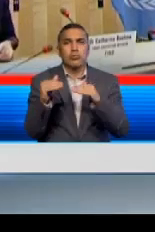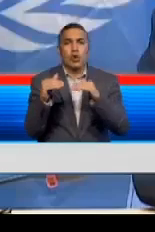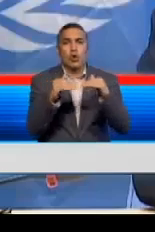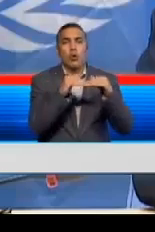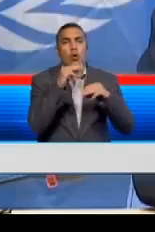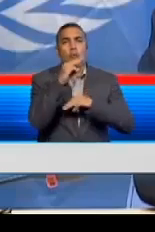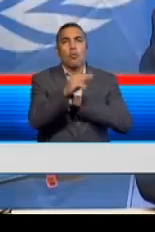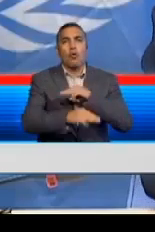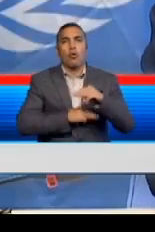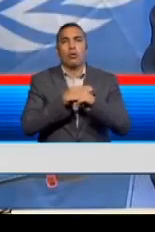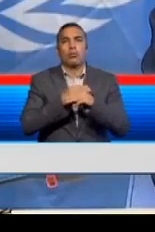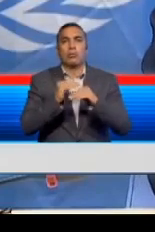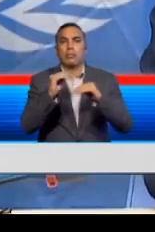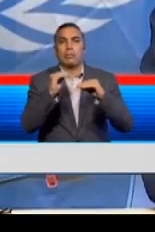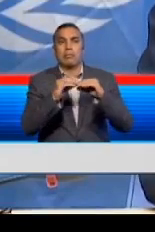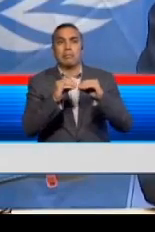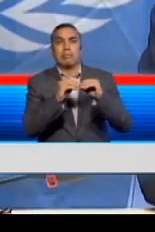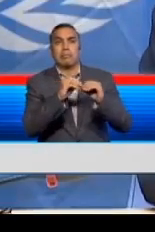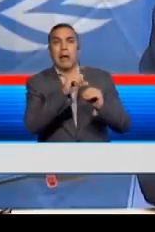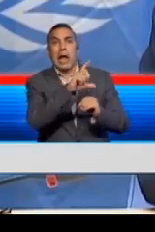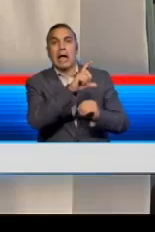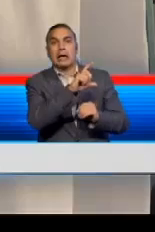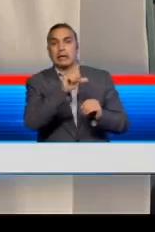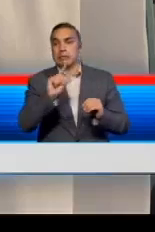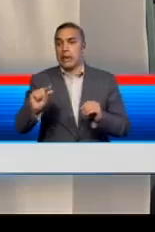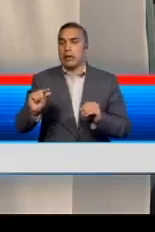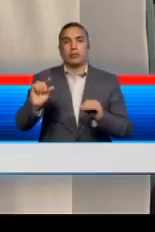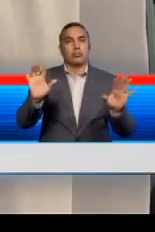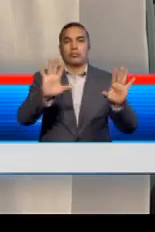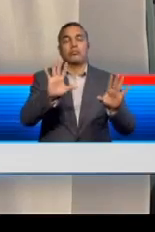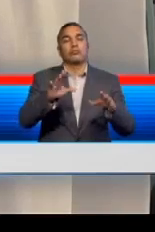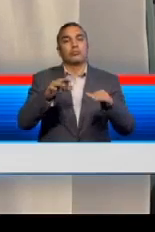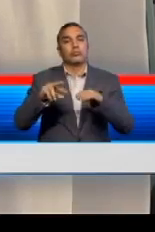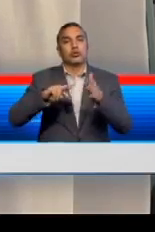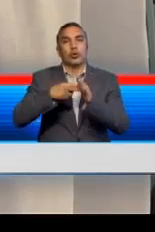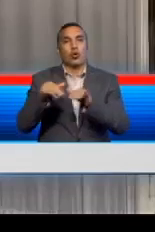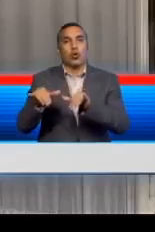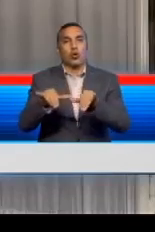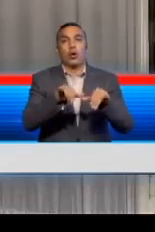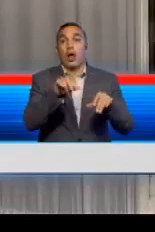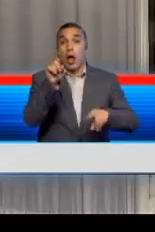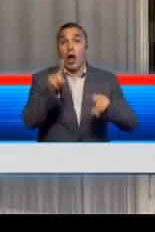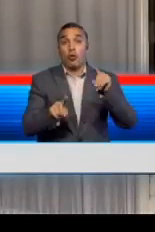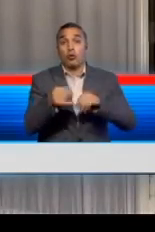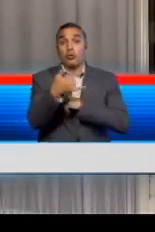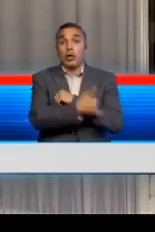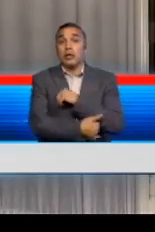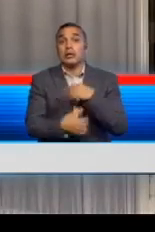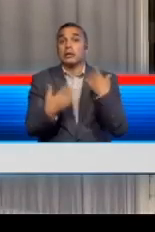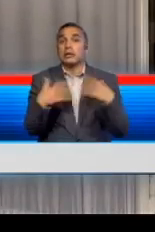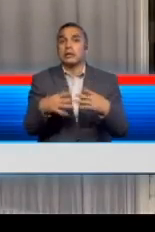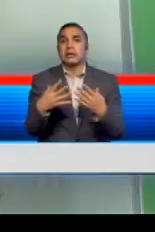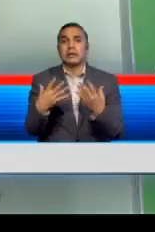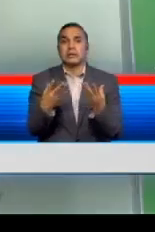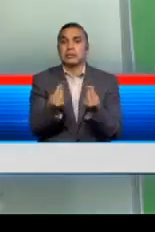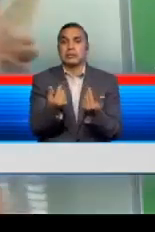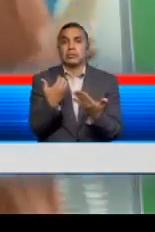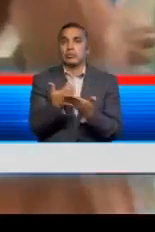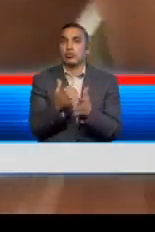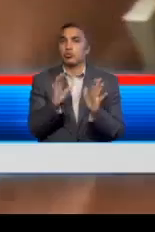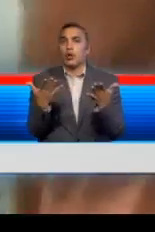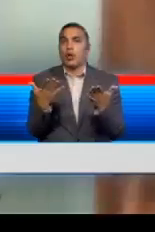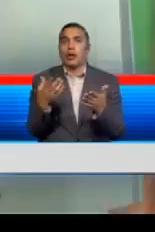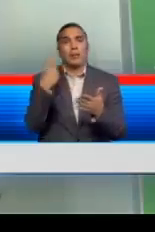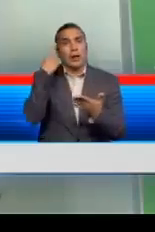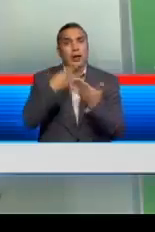en el mundo. La OMS lanzó la iniciativa pensando en los países que no cuentan con los recursos para desarrollar sus propias vacunas e invitó